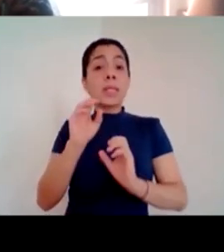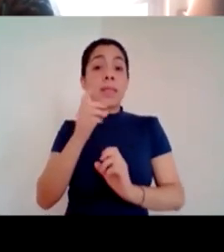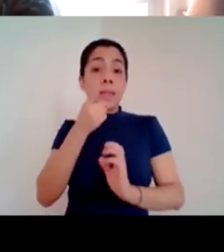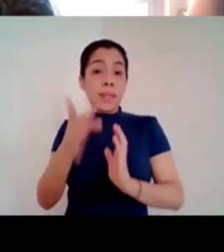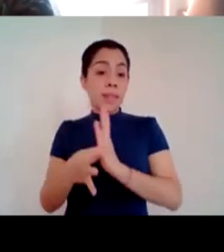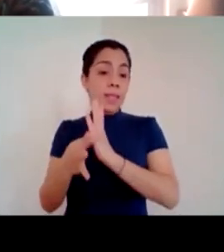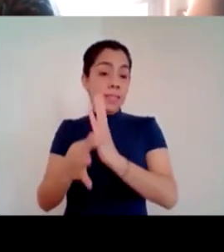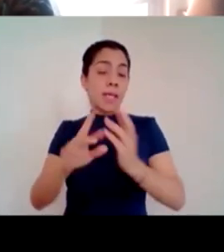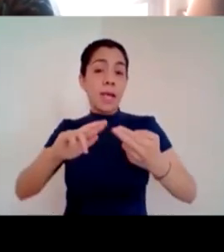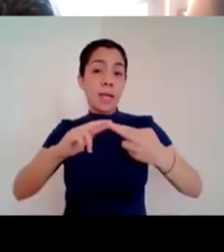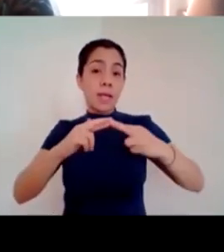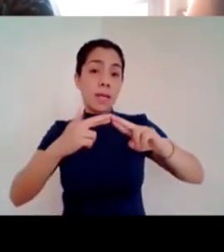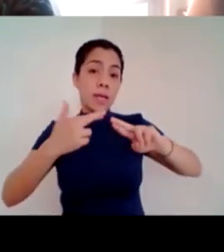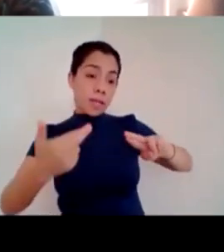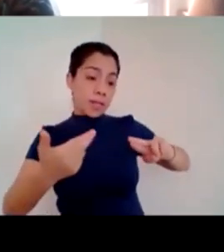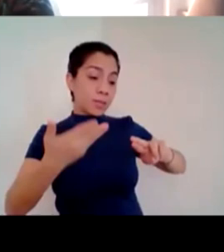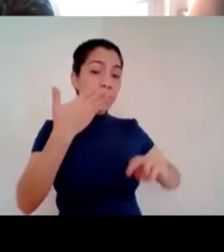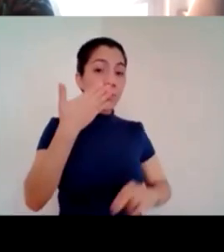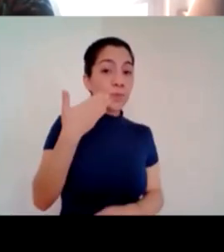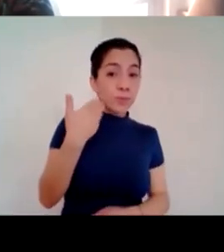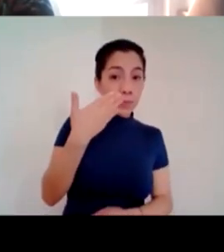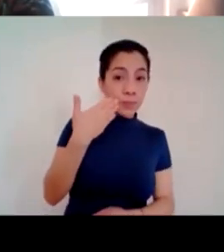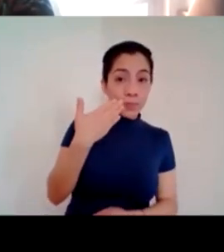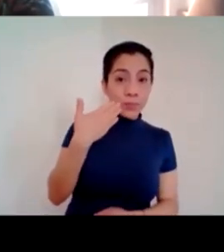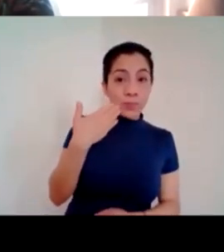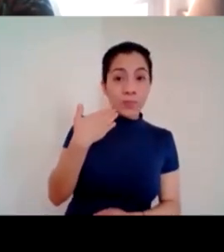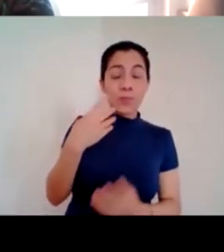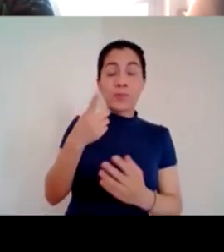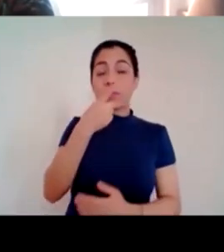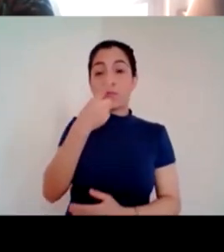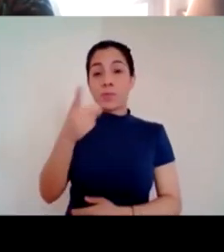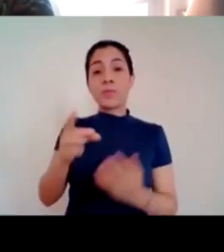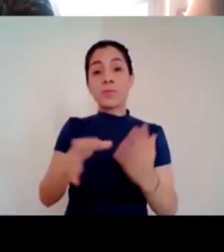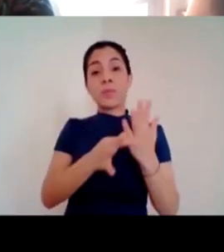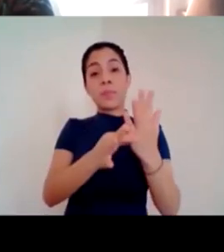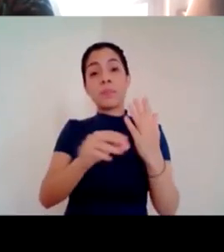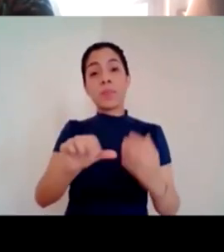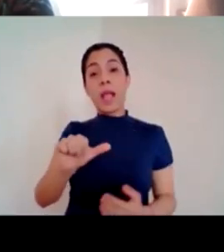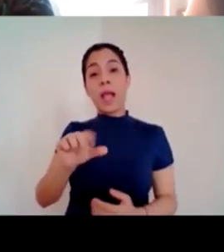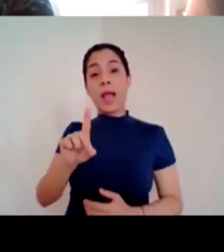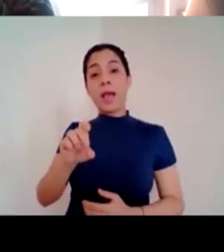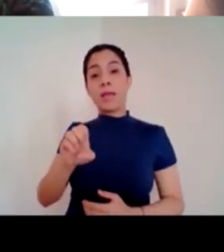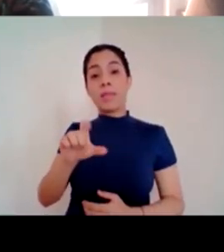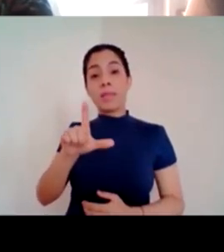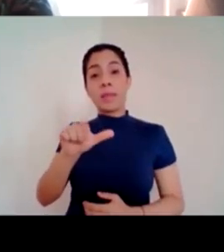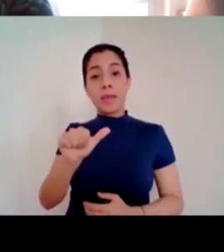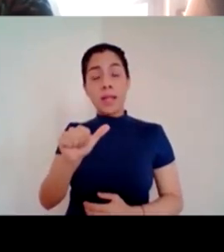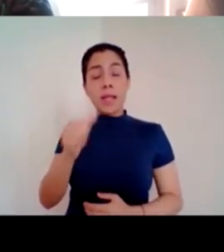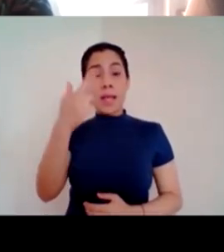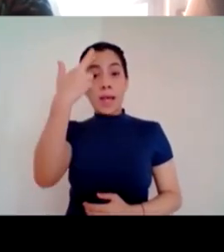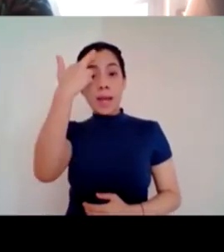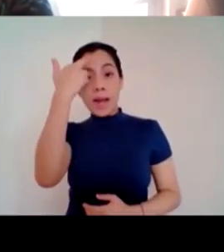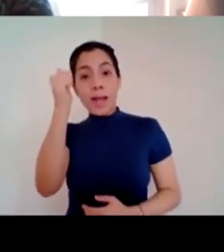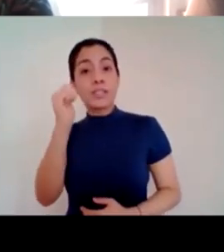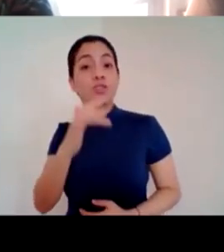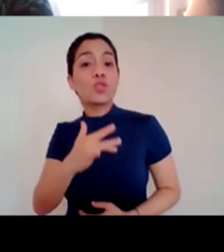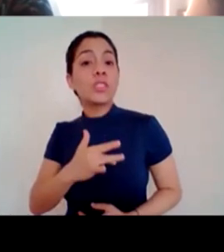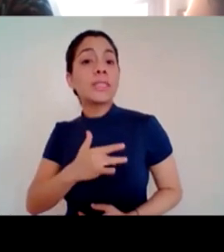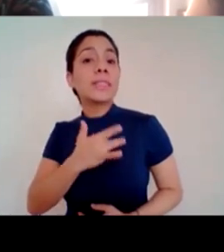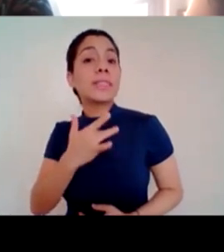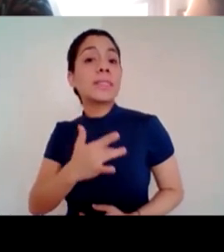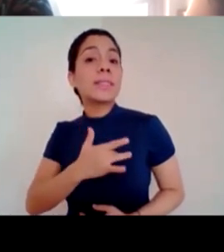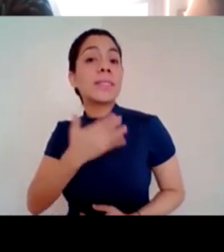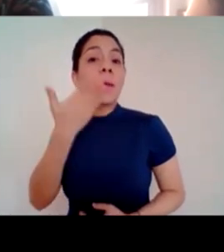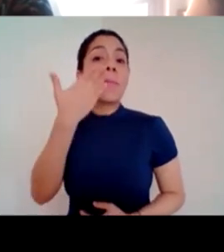Adela Cortrina esto es muy importante razón sensible razón cordial